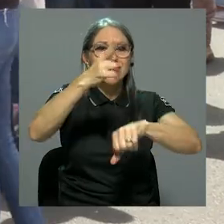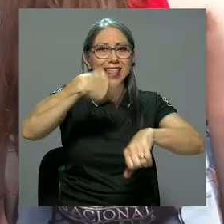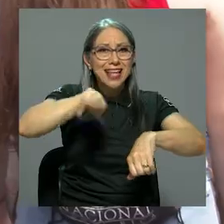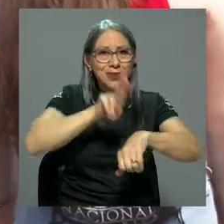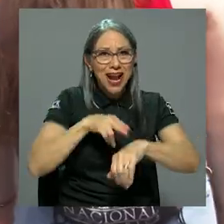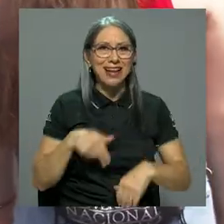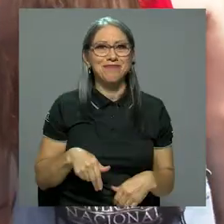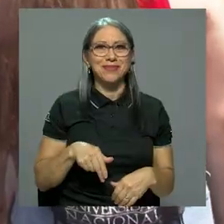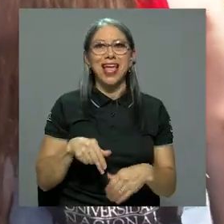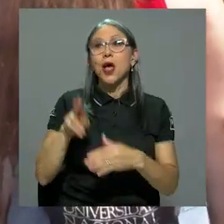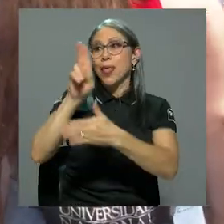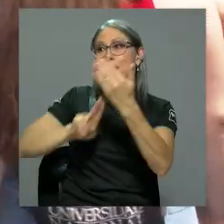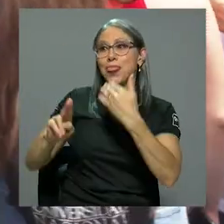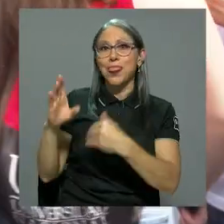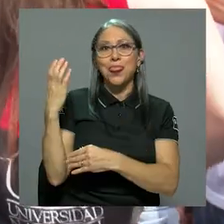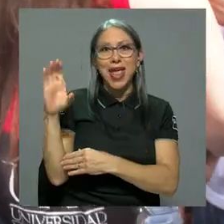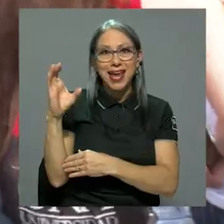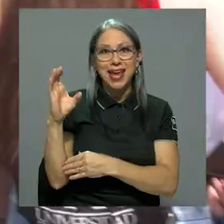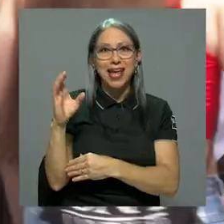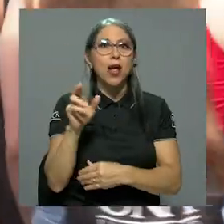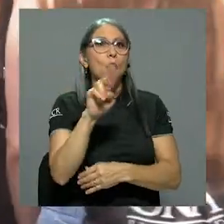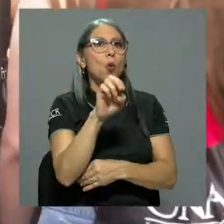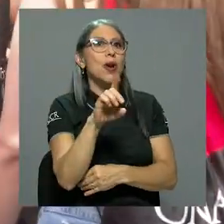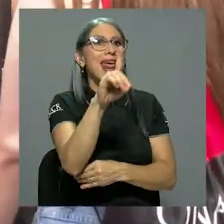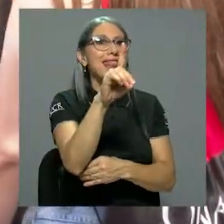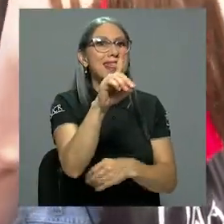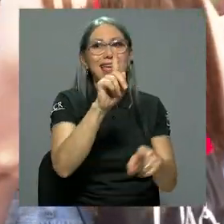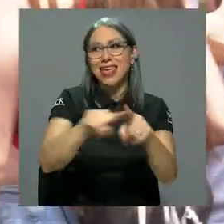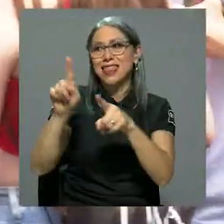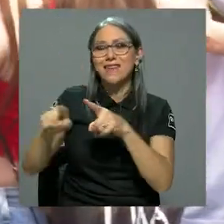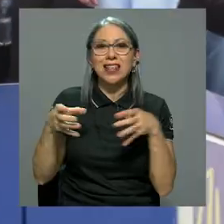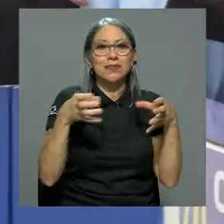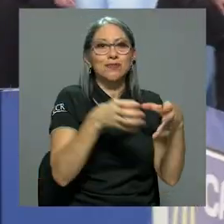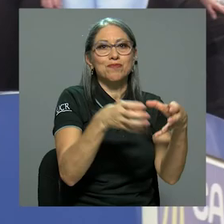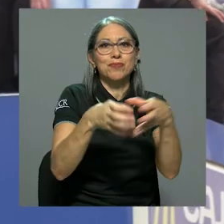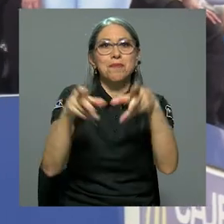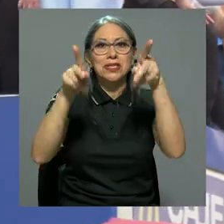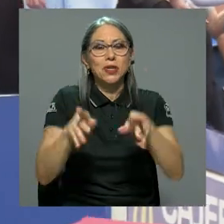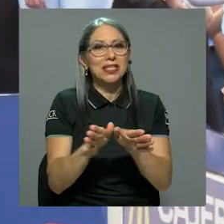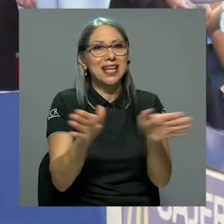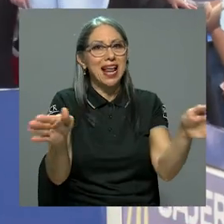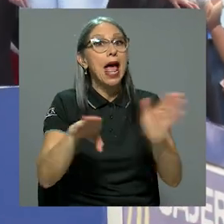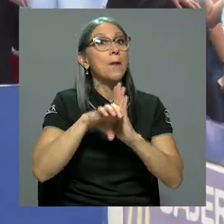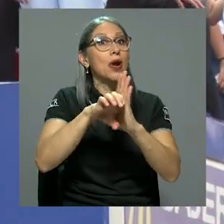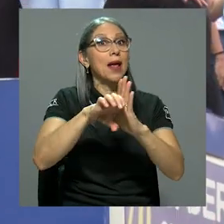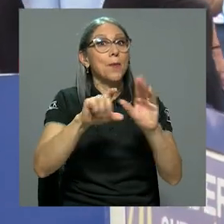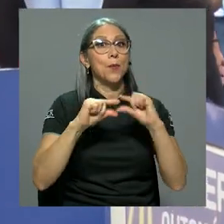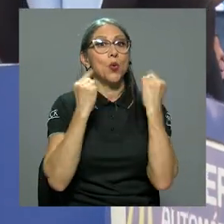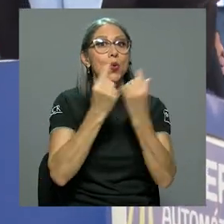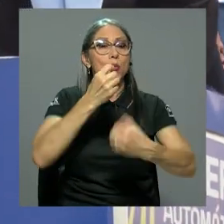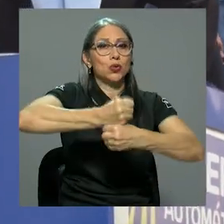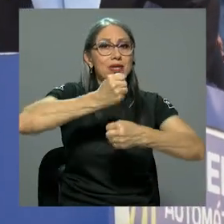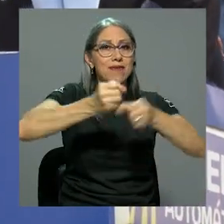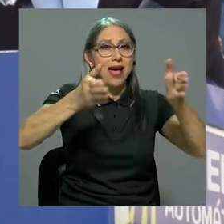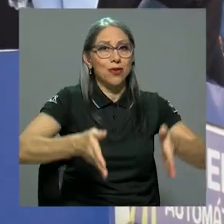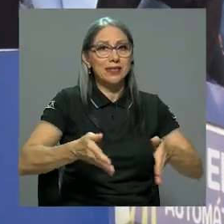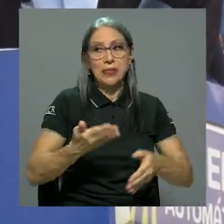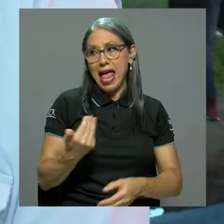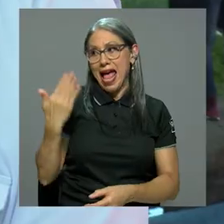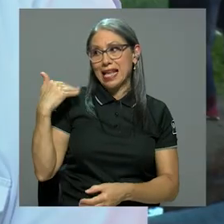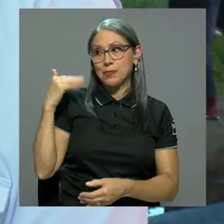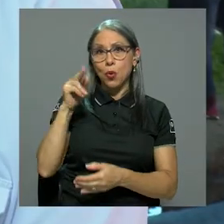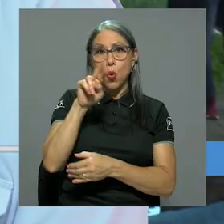de la Universidad Nacional, del TEC, la UNED y otros sectores de la sociedad civil como sindicatos. Hace